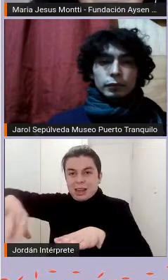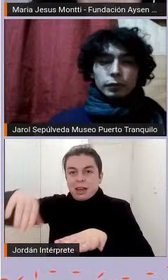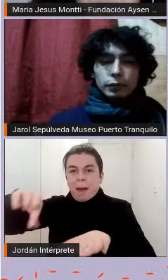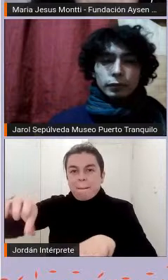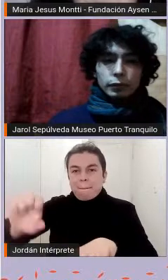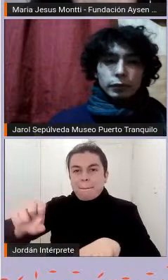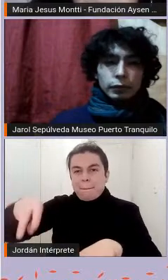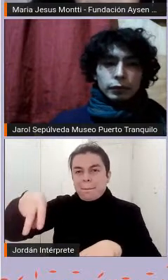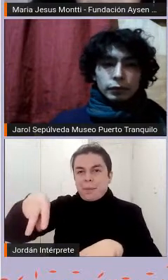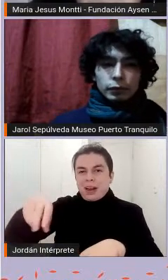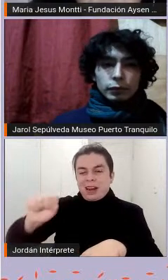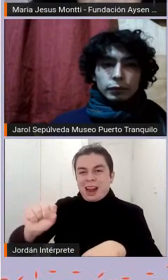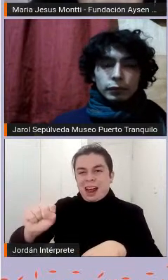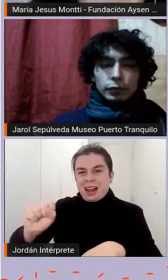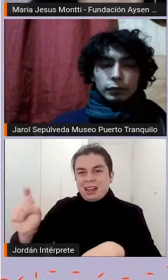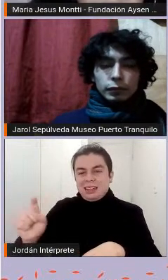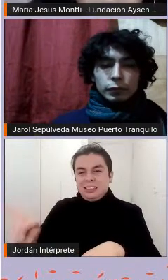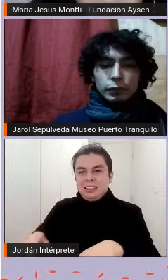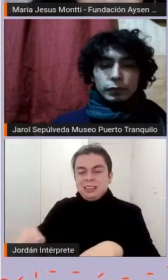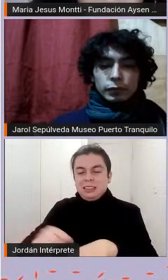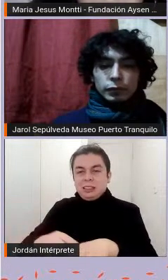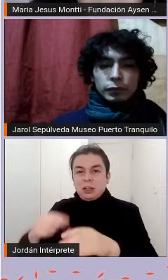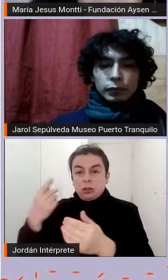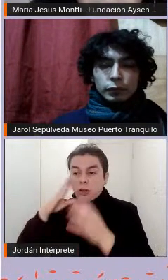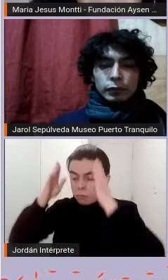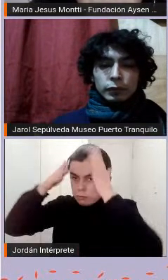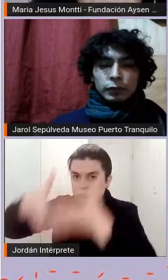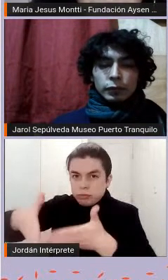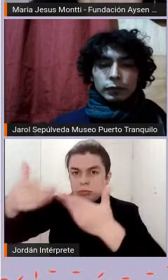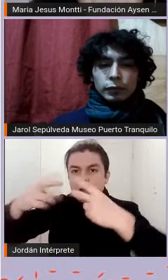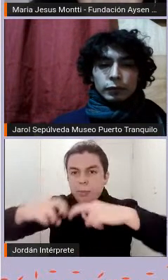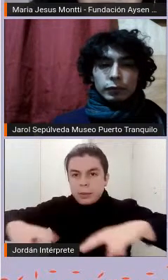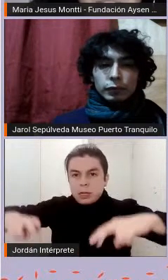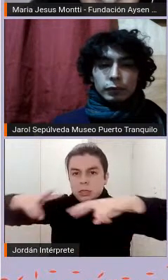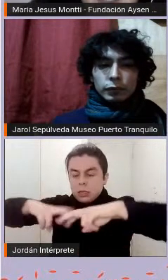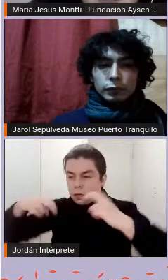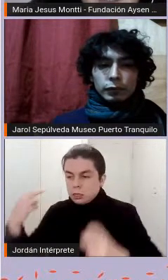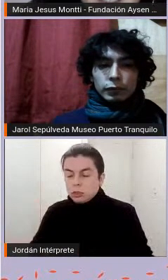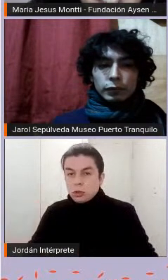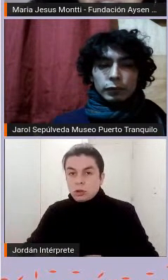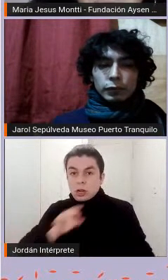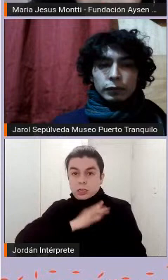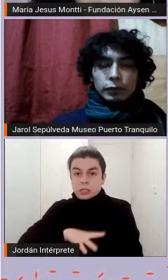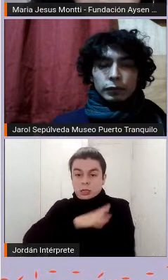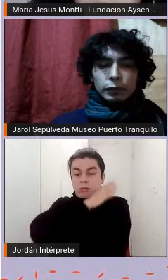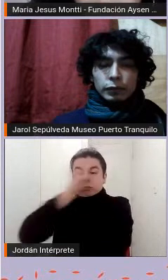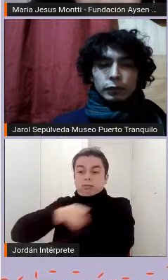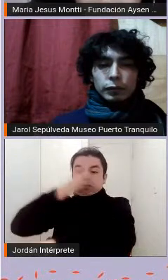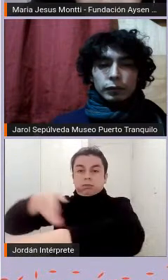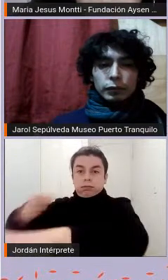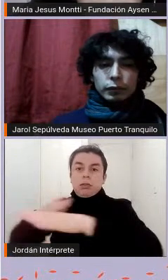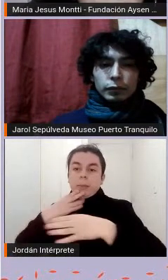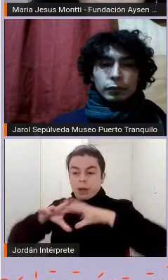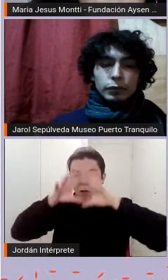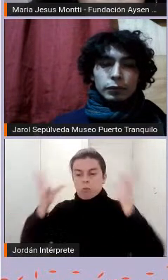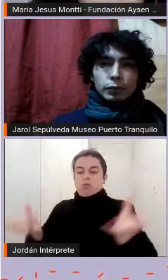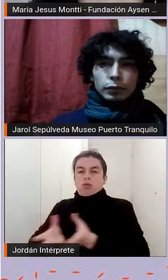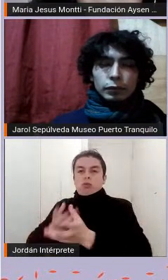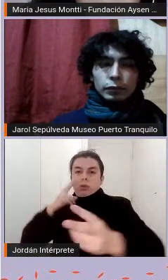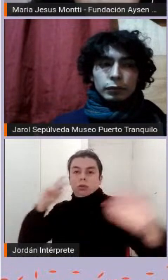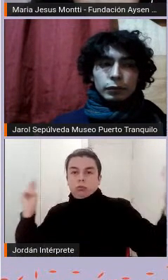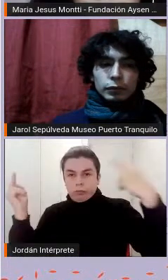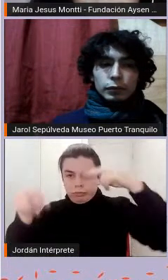de investigación, no solo en Chile, sino que también en todo el mundo. Y es algo bastante